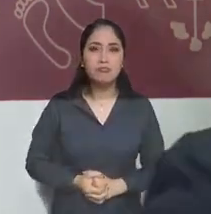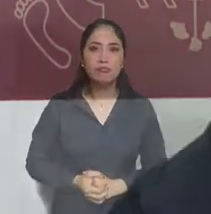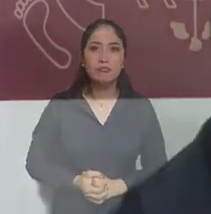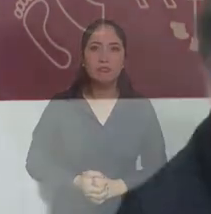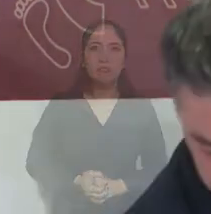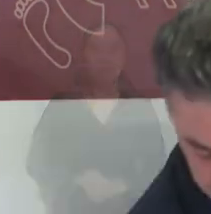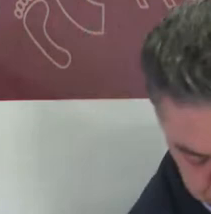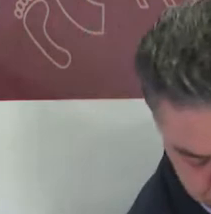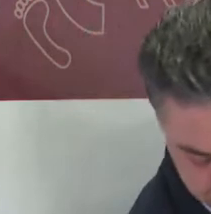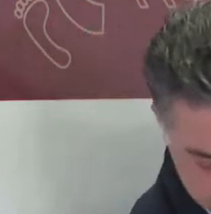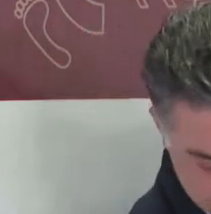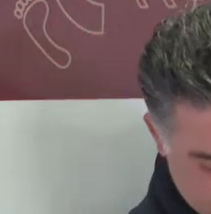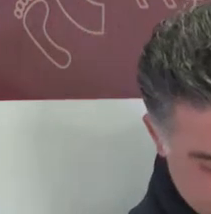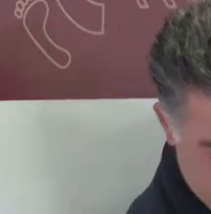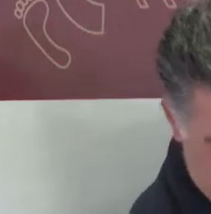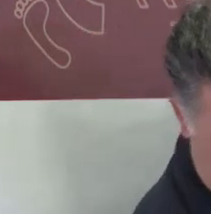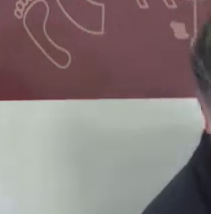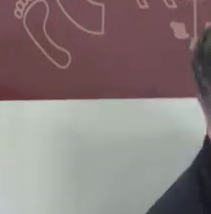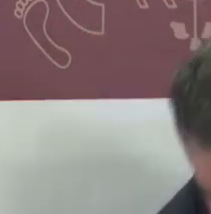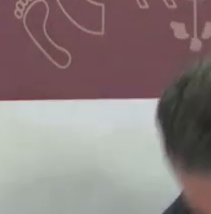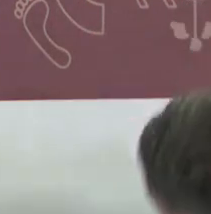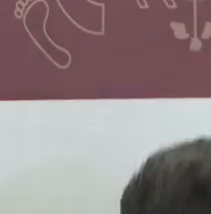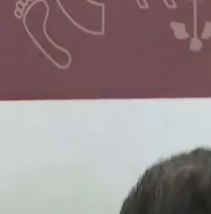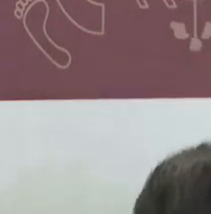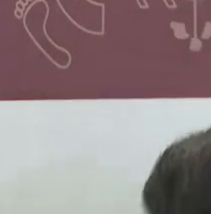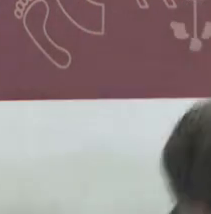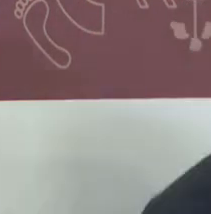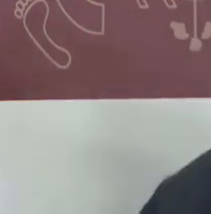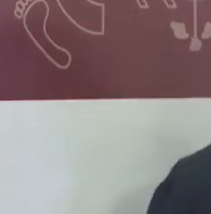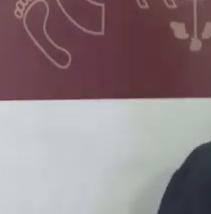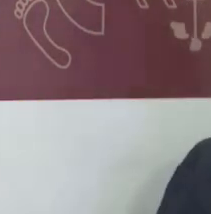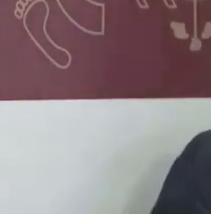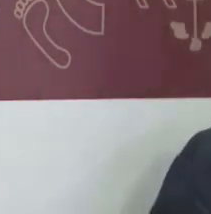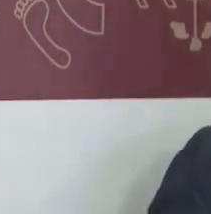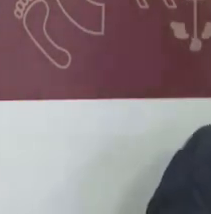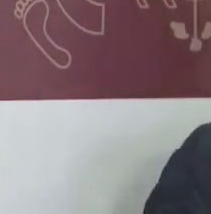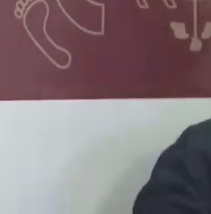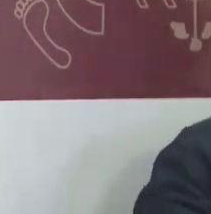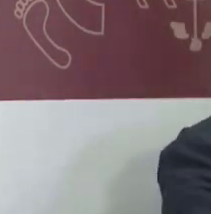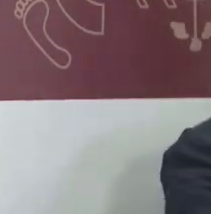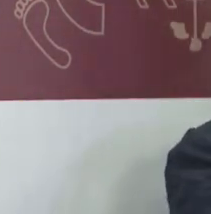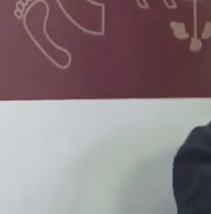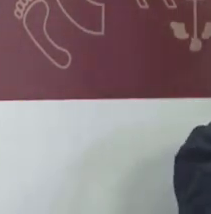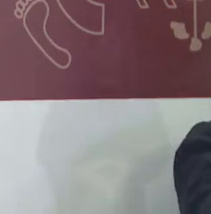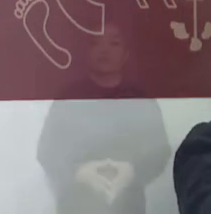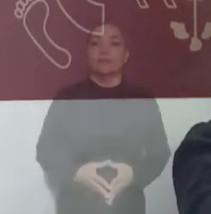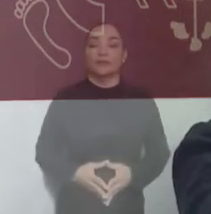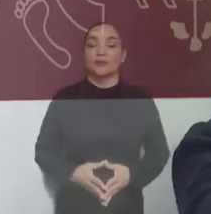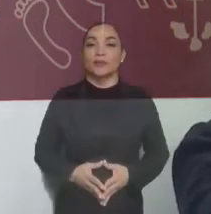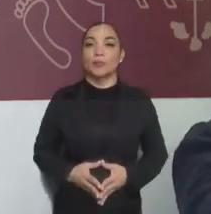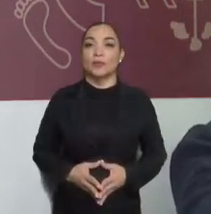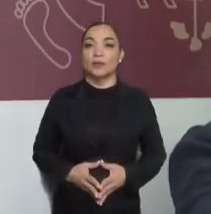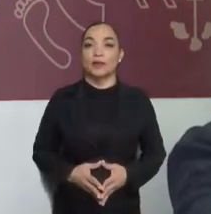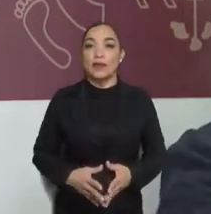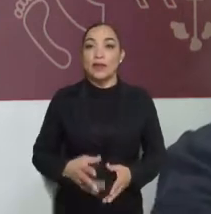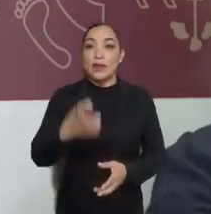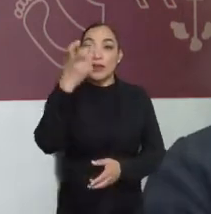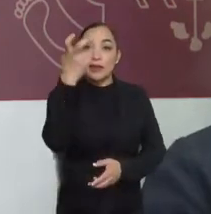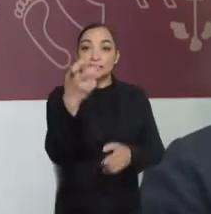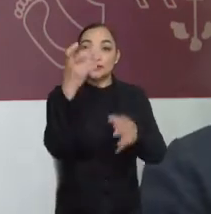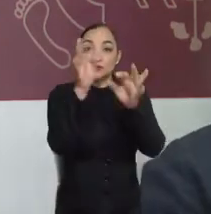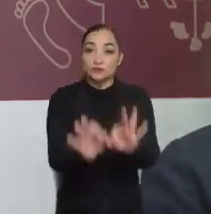lograr la regularización. Es muy importante que los gobiernos municipales